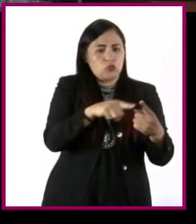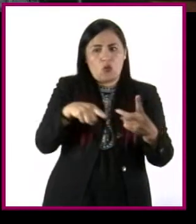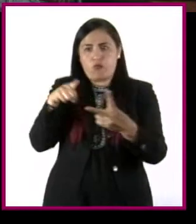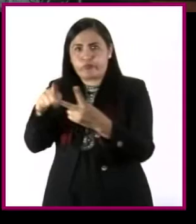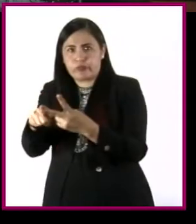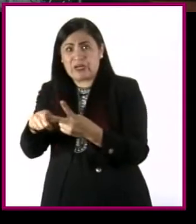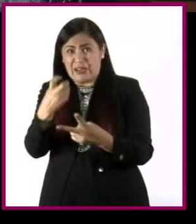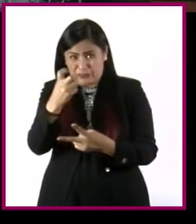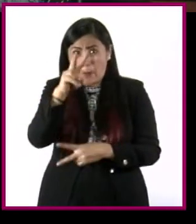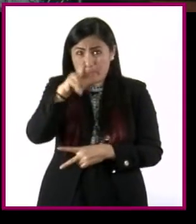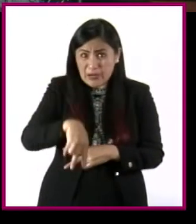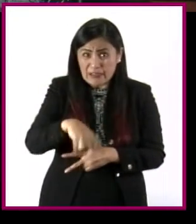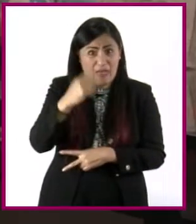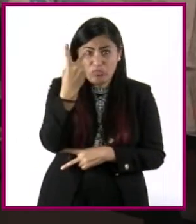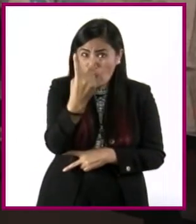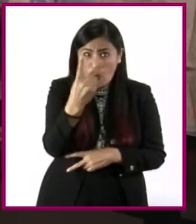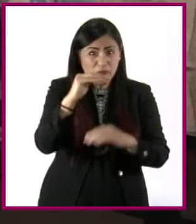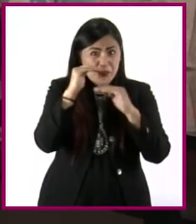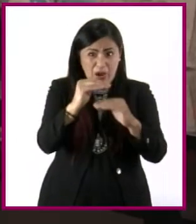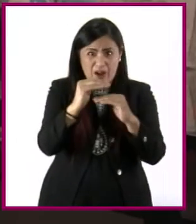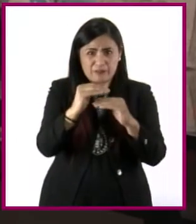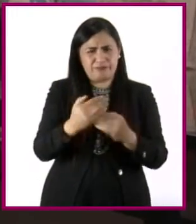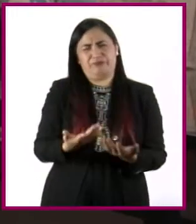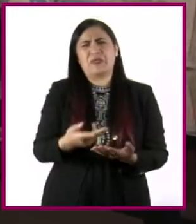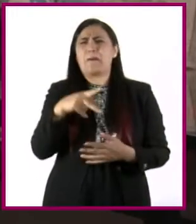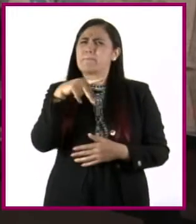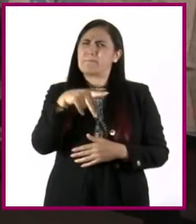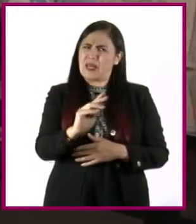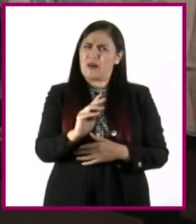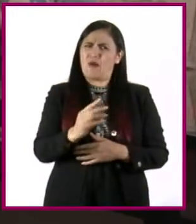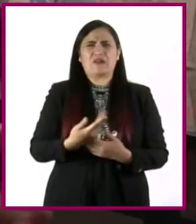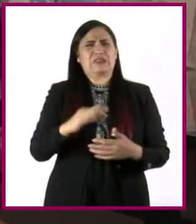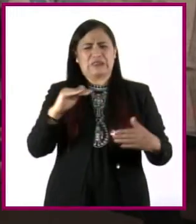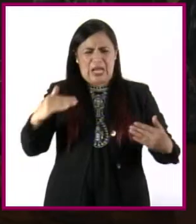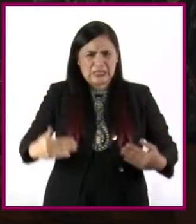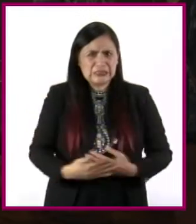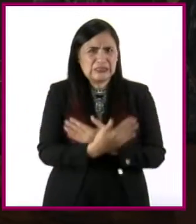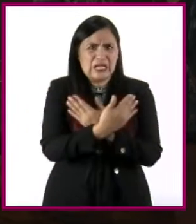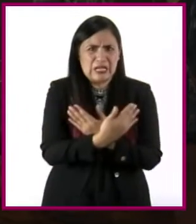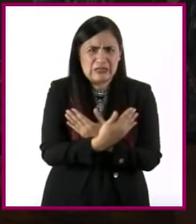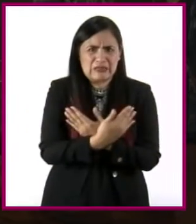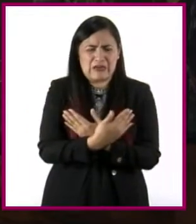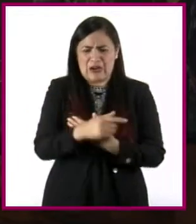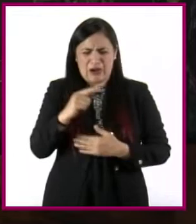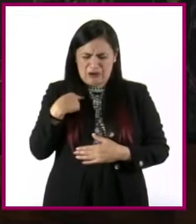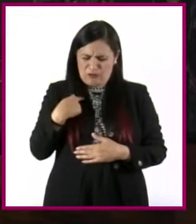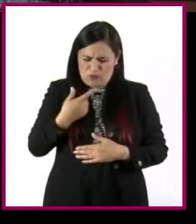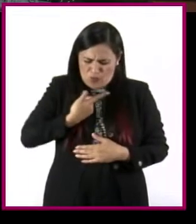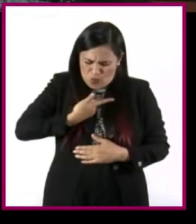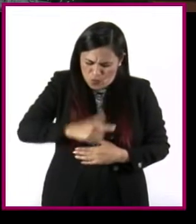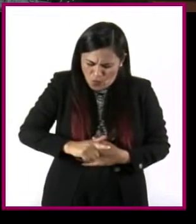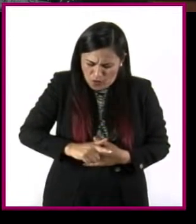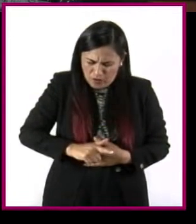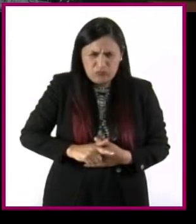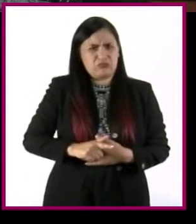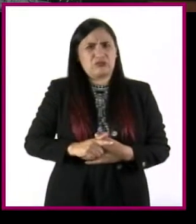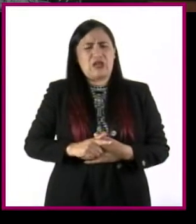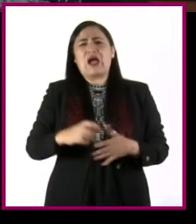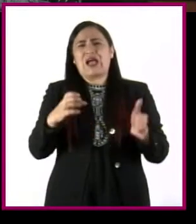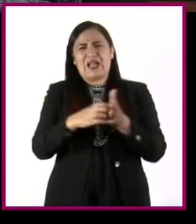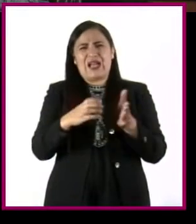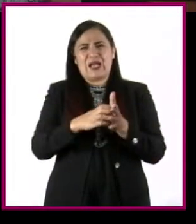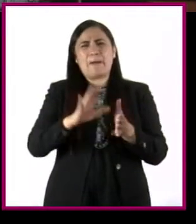no es cierta. ¿Qué pasa con las personas que no se identifican con esta asignación binaria? Se quedan fuera de la caja. Como Eva